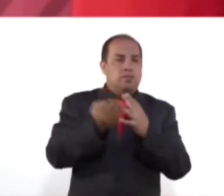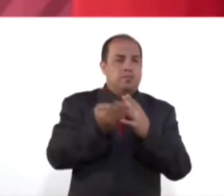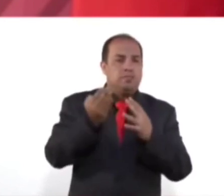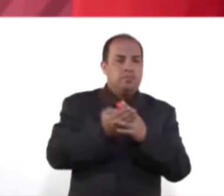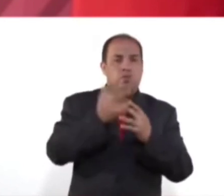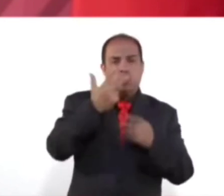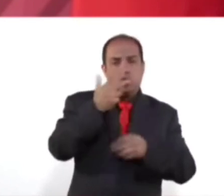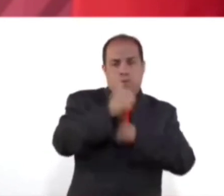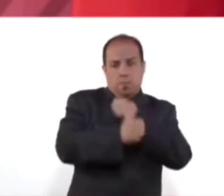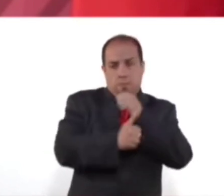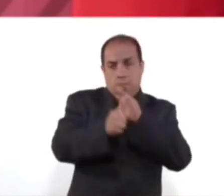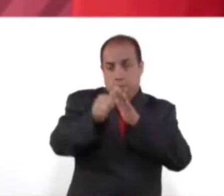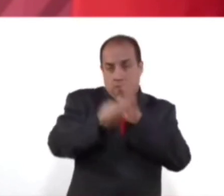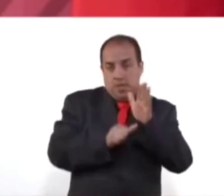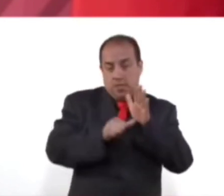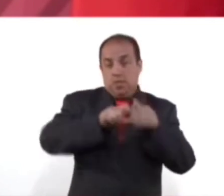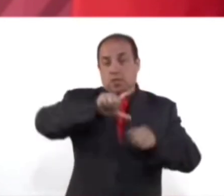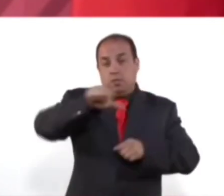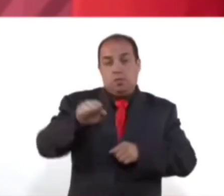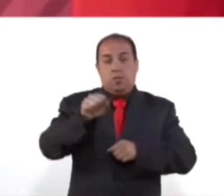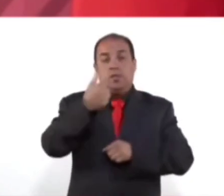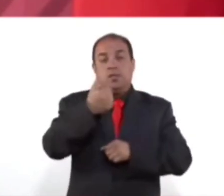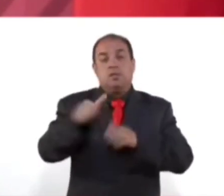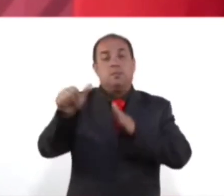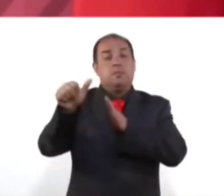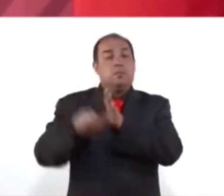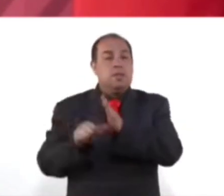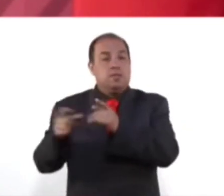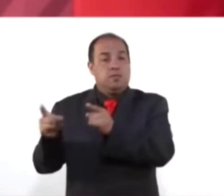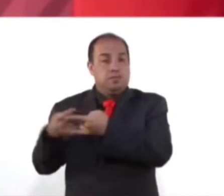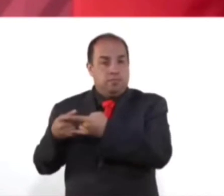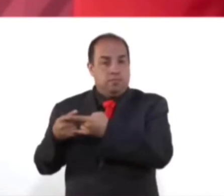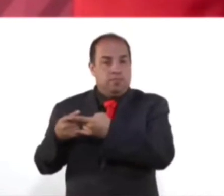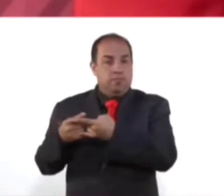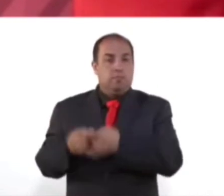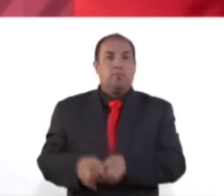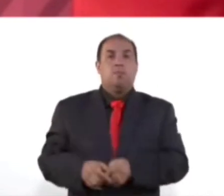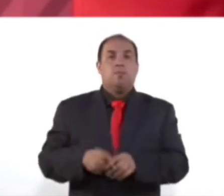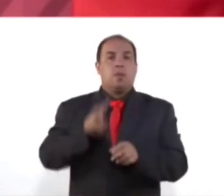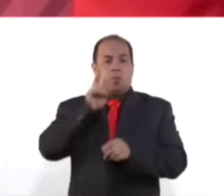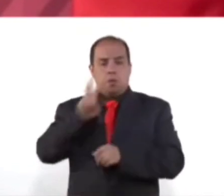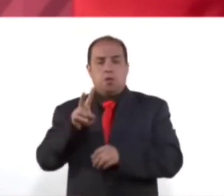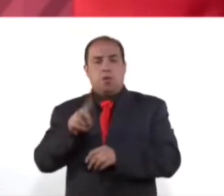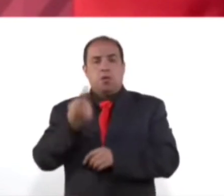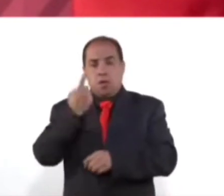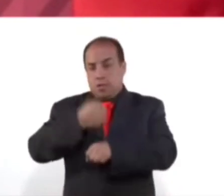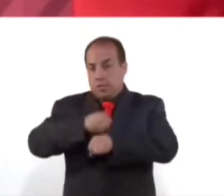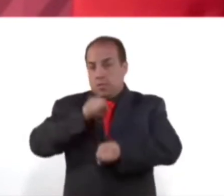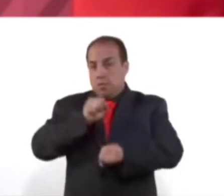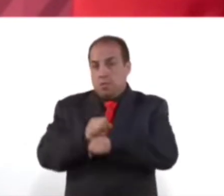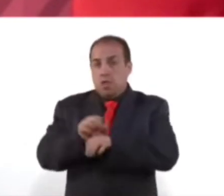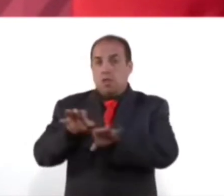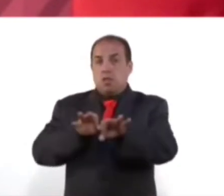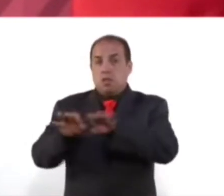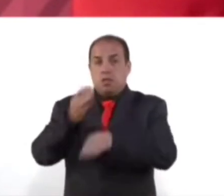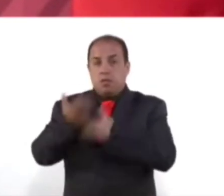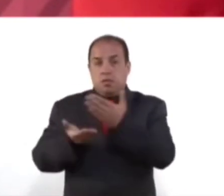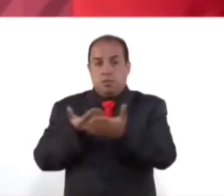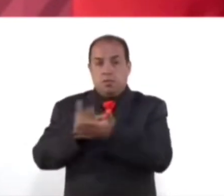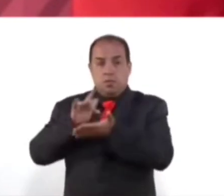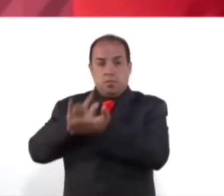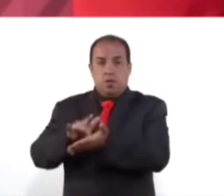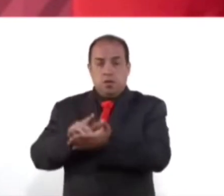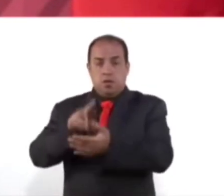después dura 6 meses, hemos visto en esta semana de operaciones en un servicio de apoyo, hemos visto